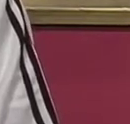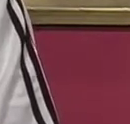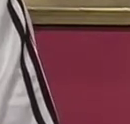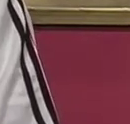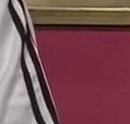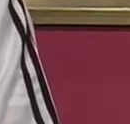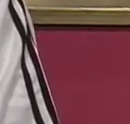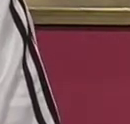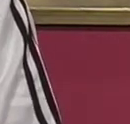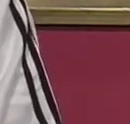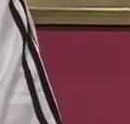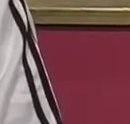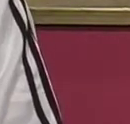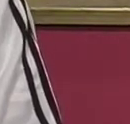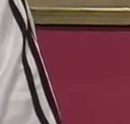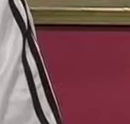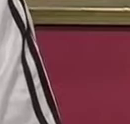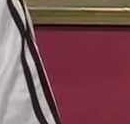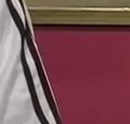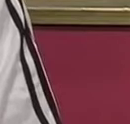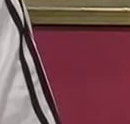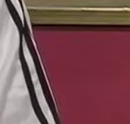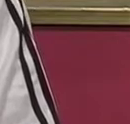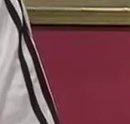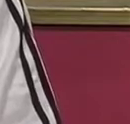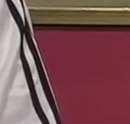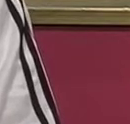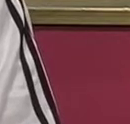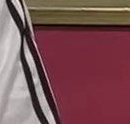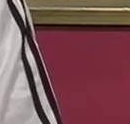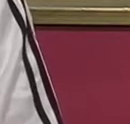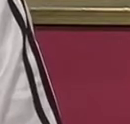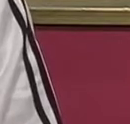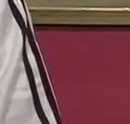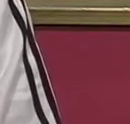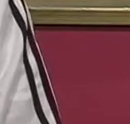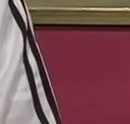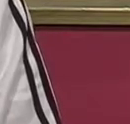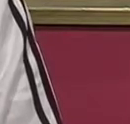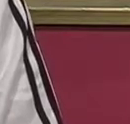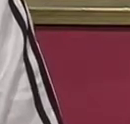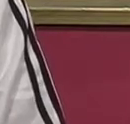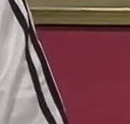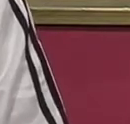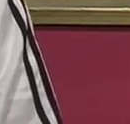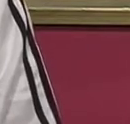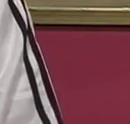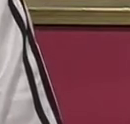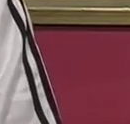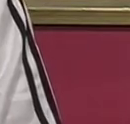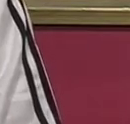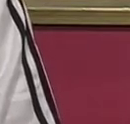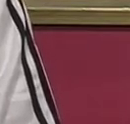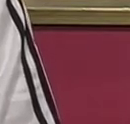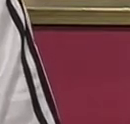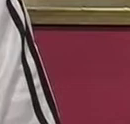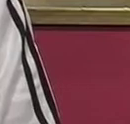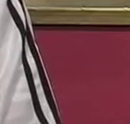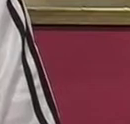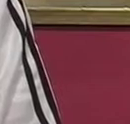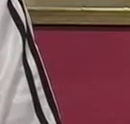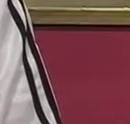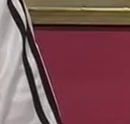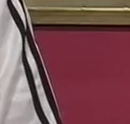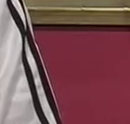sabéis Bendito sea el nombre del señor seguimos hablando acá de acerca del Espíritu Santo est está algo conmovedor seguimos hablando